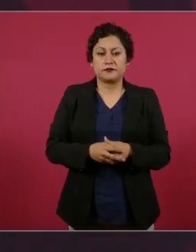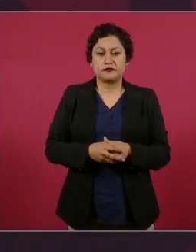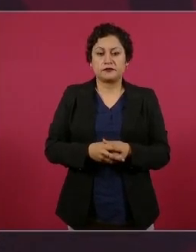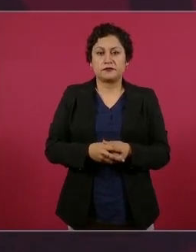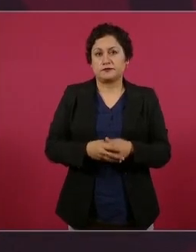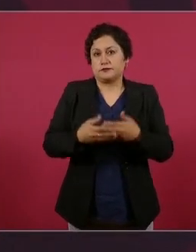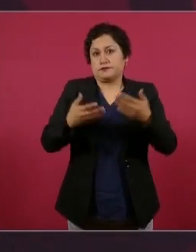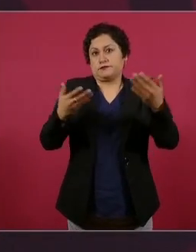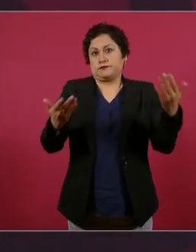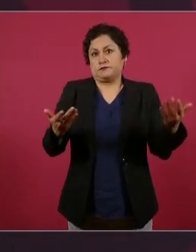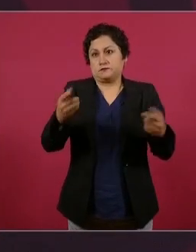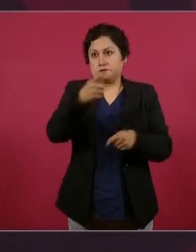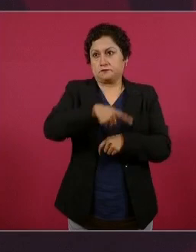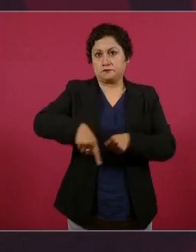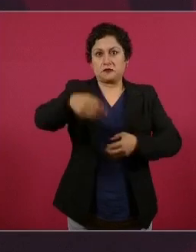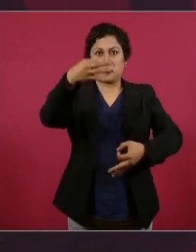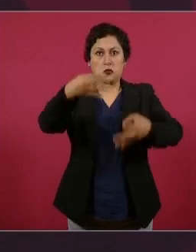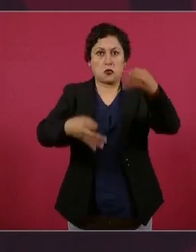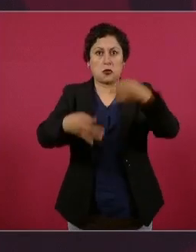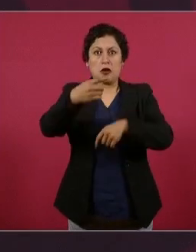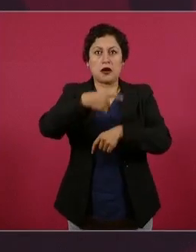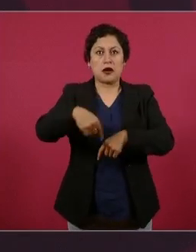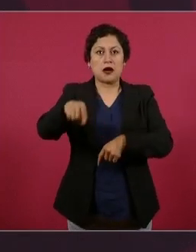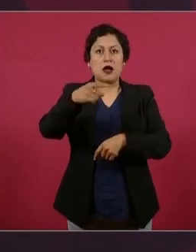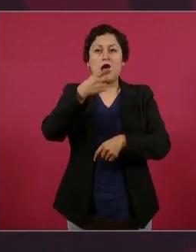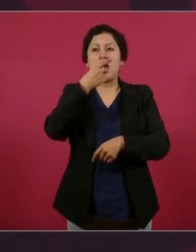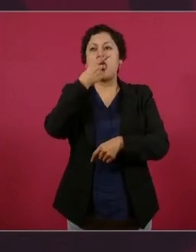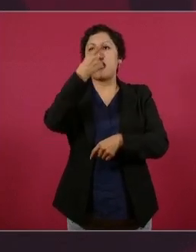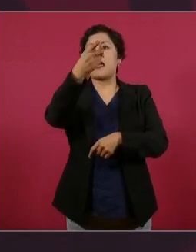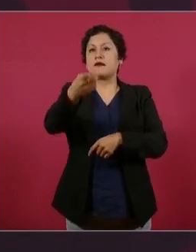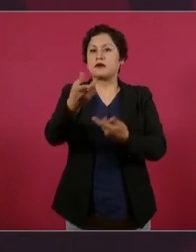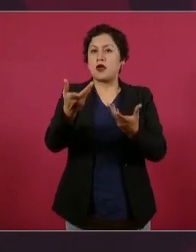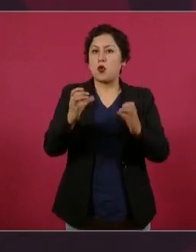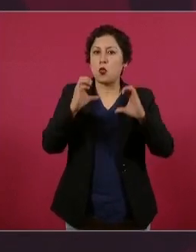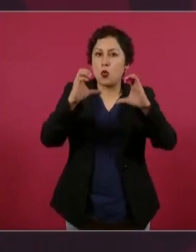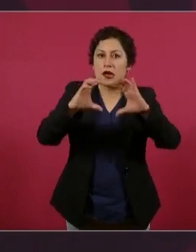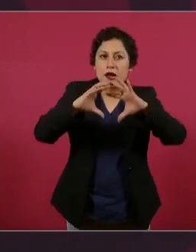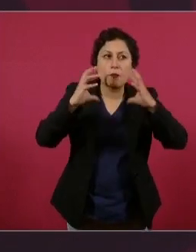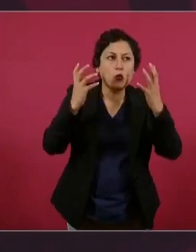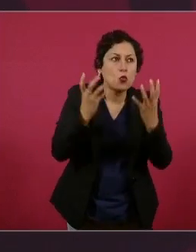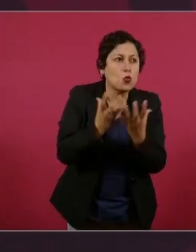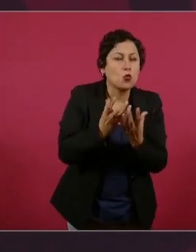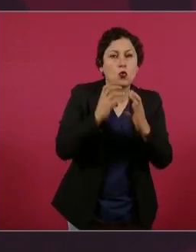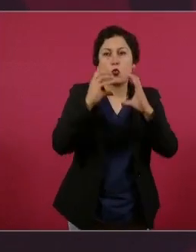enfrentar el cambio climático y todo demagógicamente, ¿no?